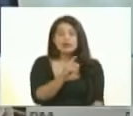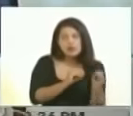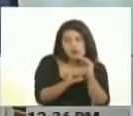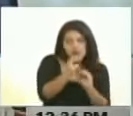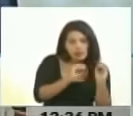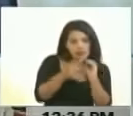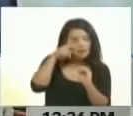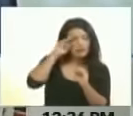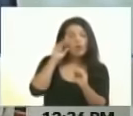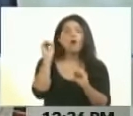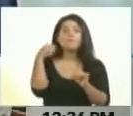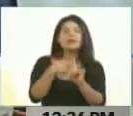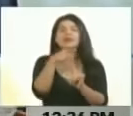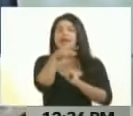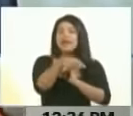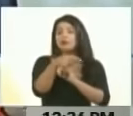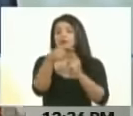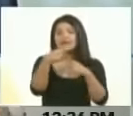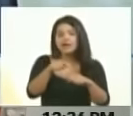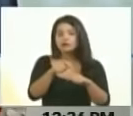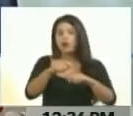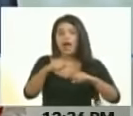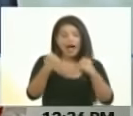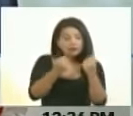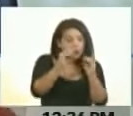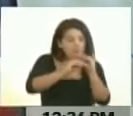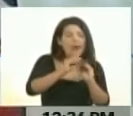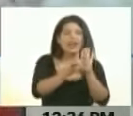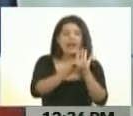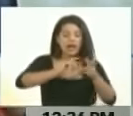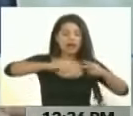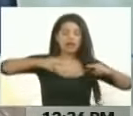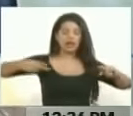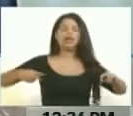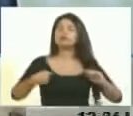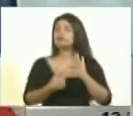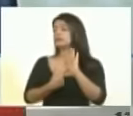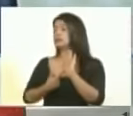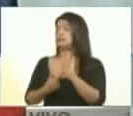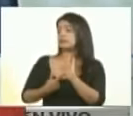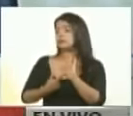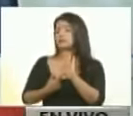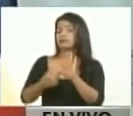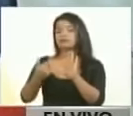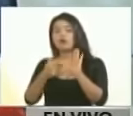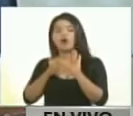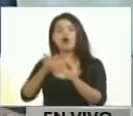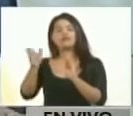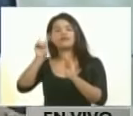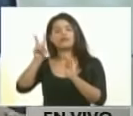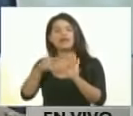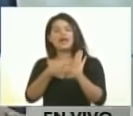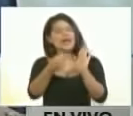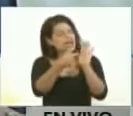acciones criminales, montaron este entramado antijurídico contra Venezuela, este fraude, ¿está confabulado con